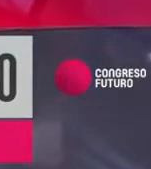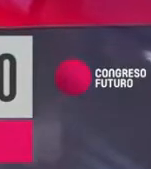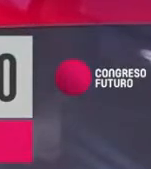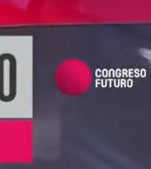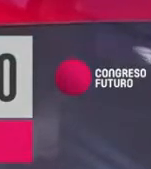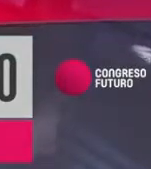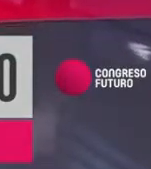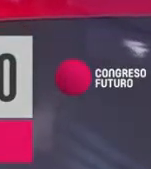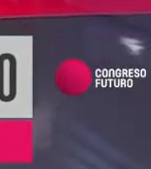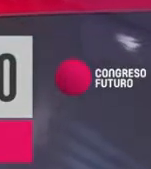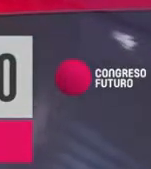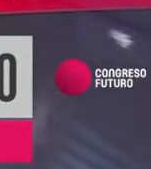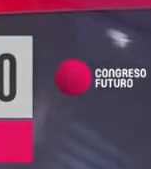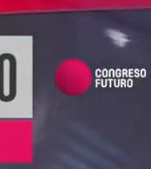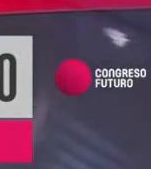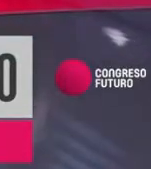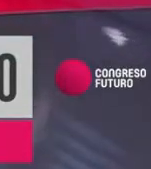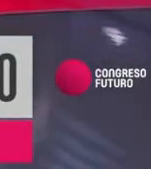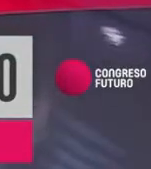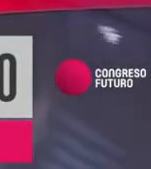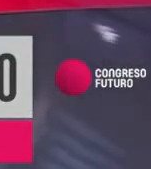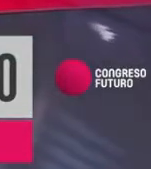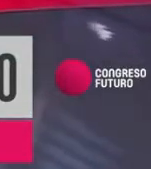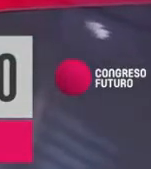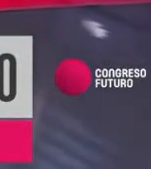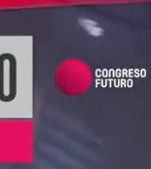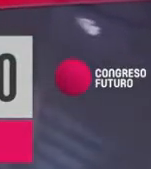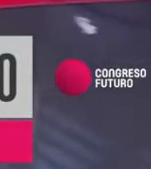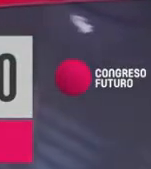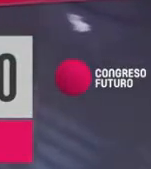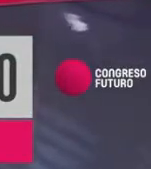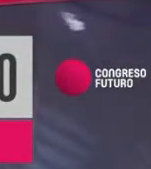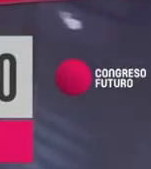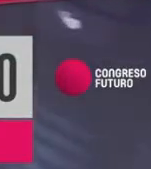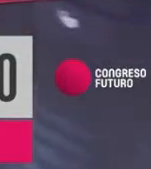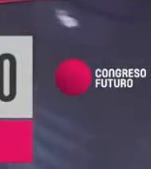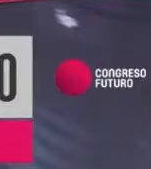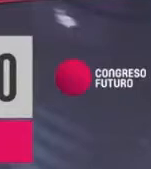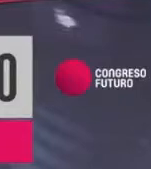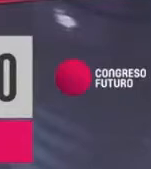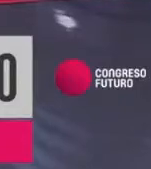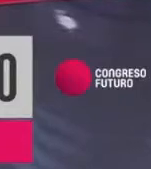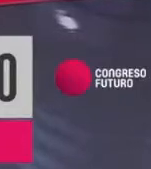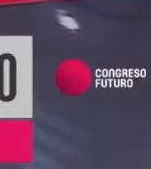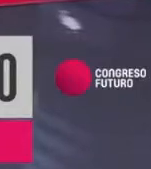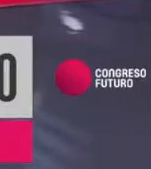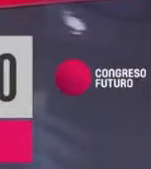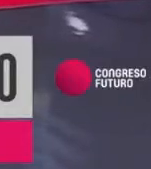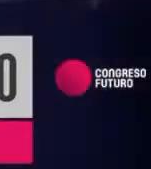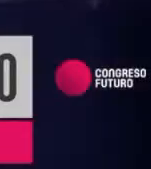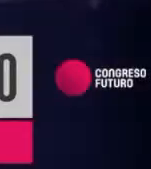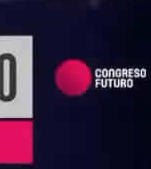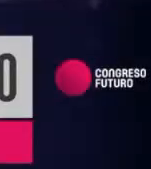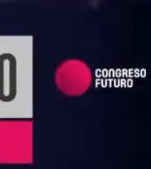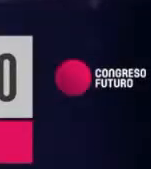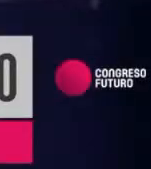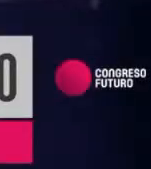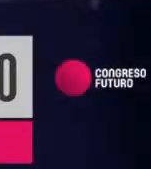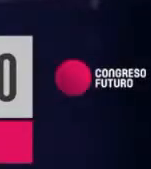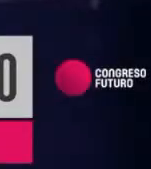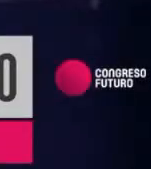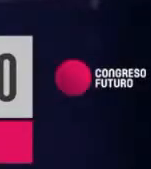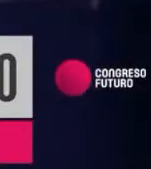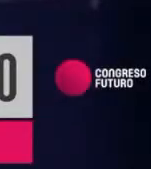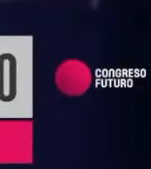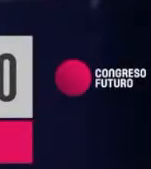población no participa en el desarrollo económico y por lo tanto es importante también trabajar en ese aspecto y también